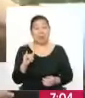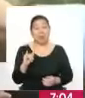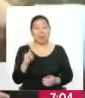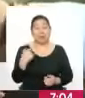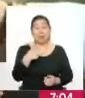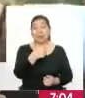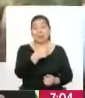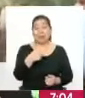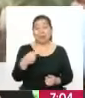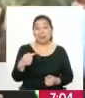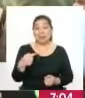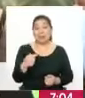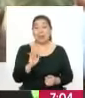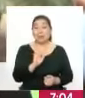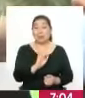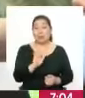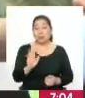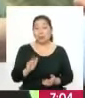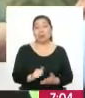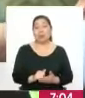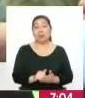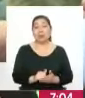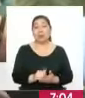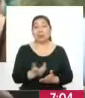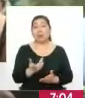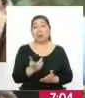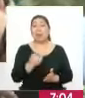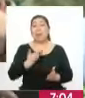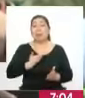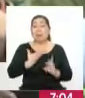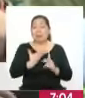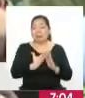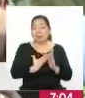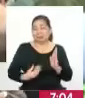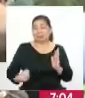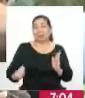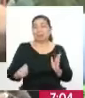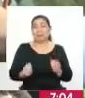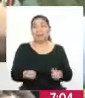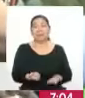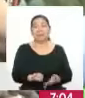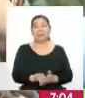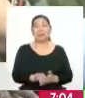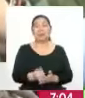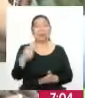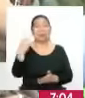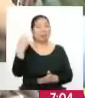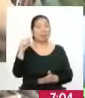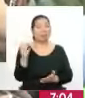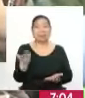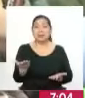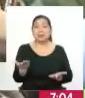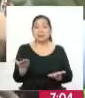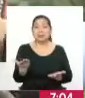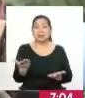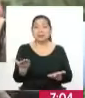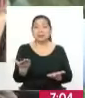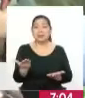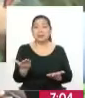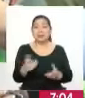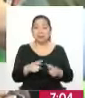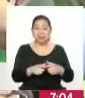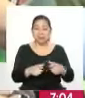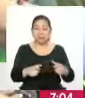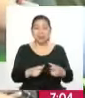esta semana, mientras ella empezó un labor de parto y aparentemente tomó un taxi por